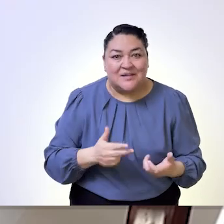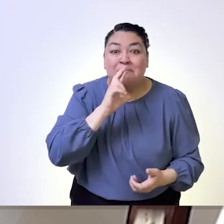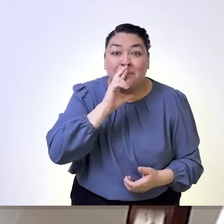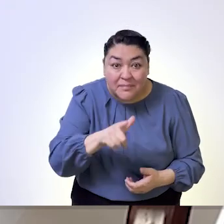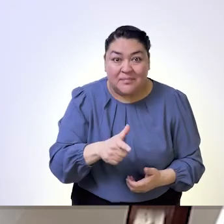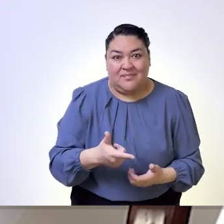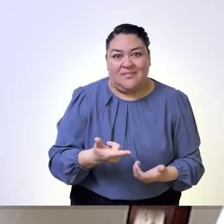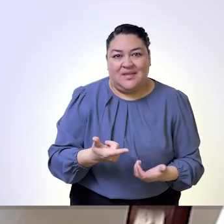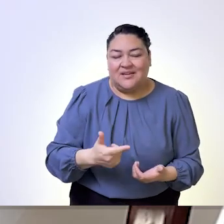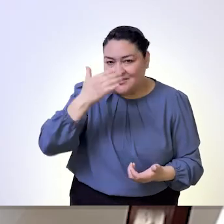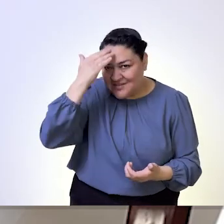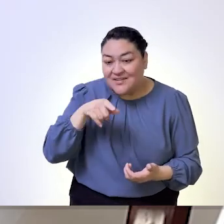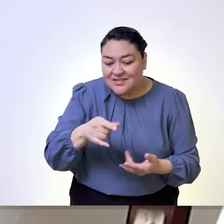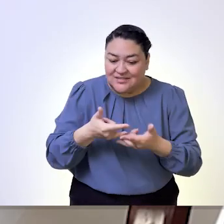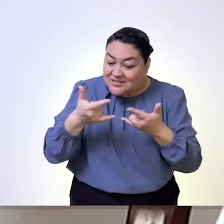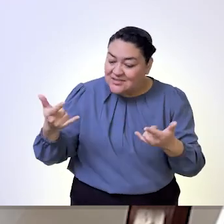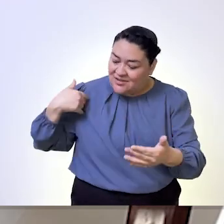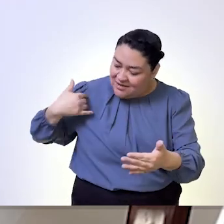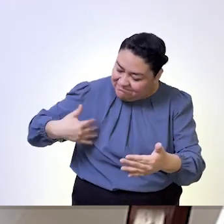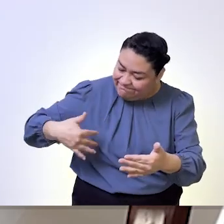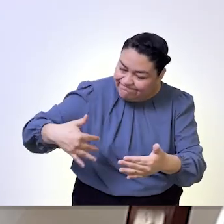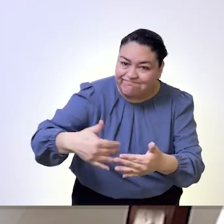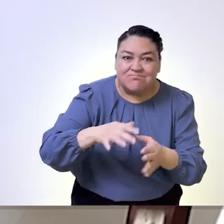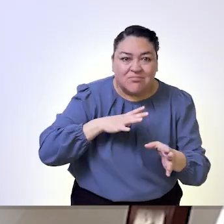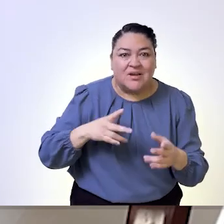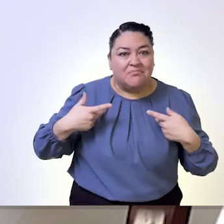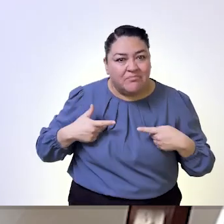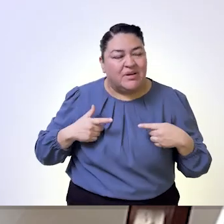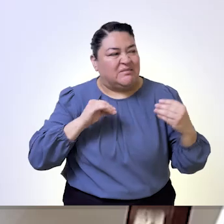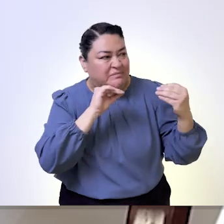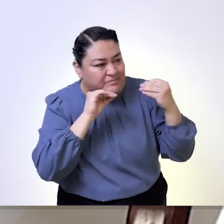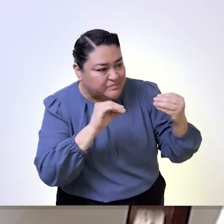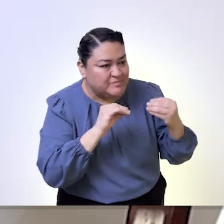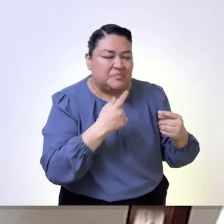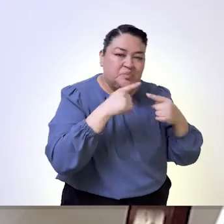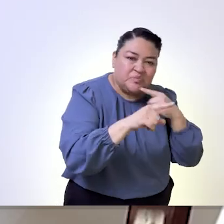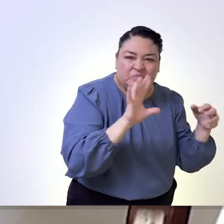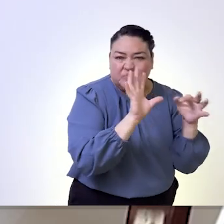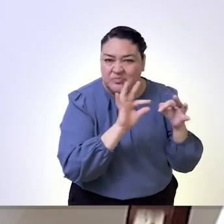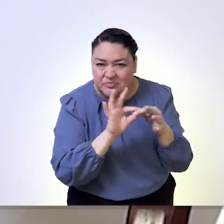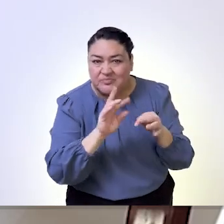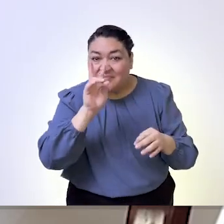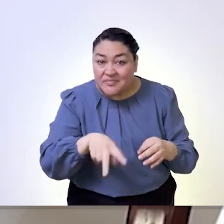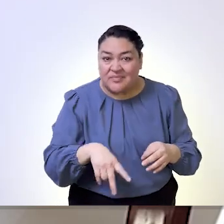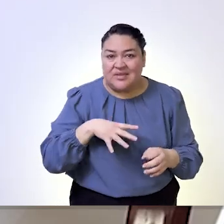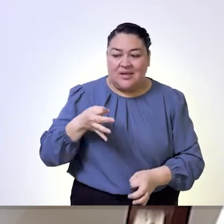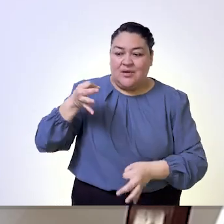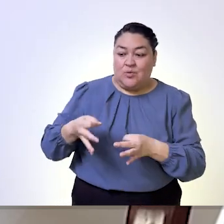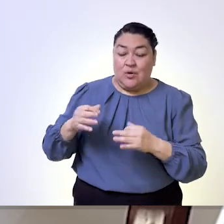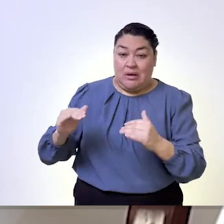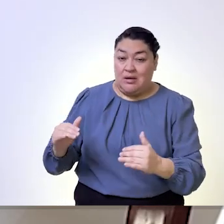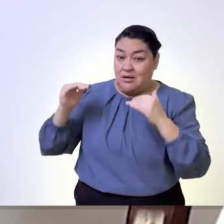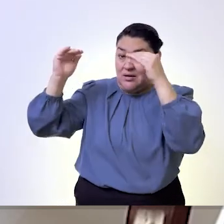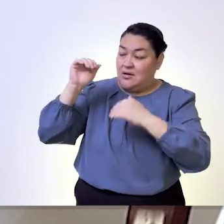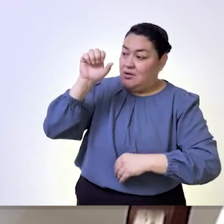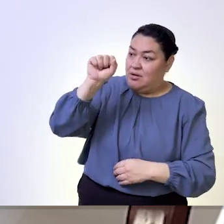se ha ido construyendo a partir de la historia de las luchas y a partir del litigio, en donde sin duda